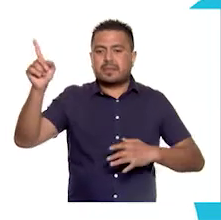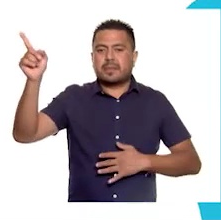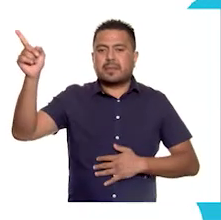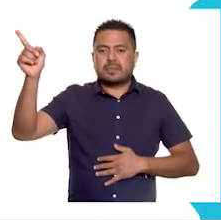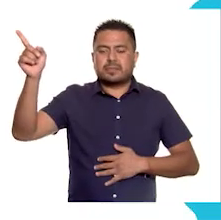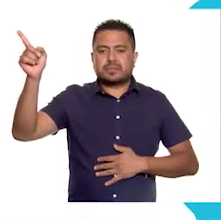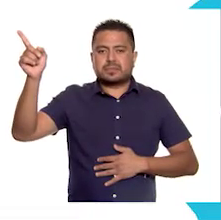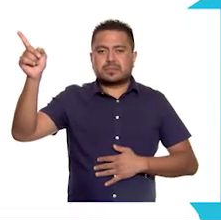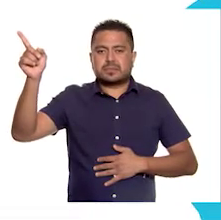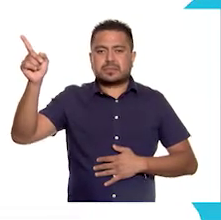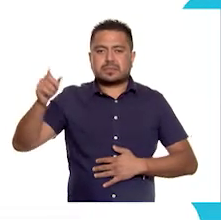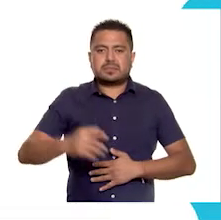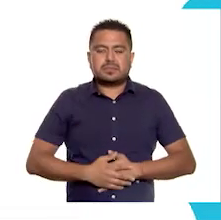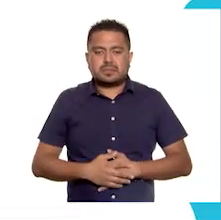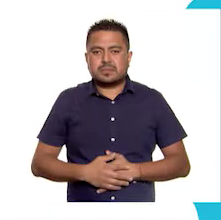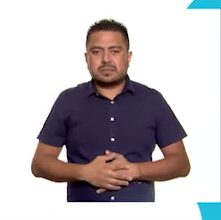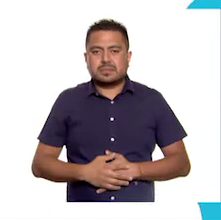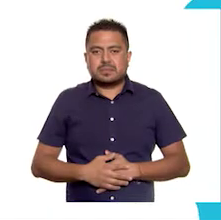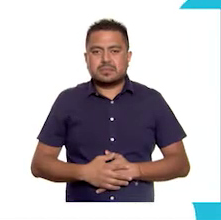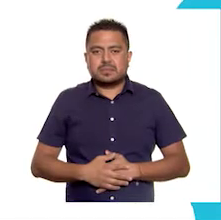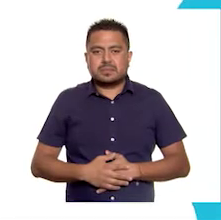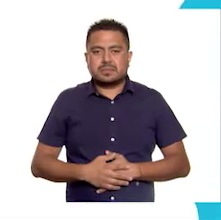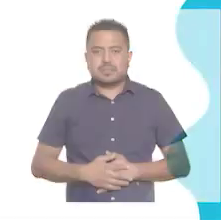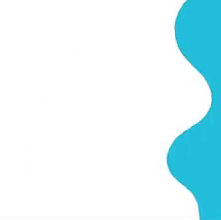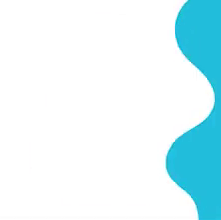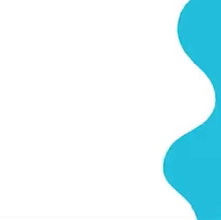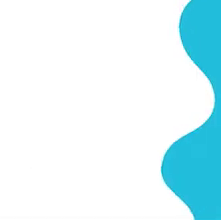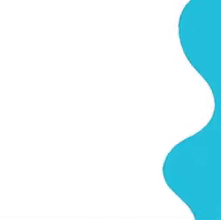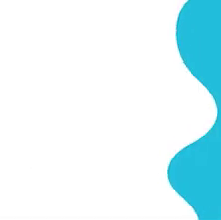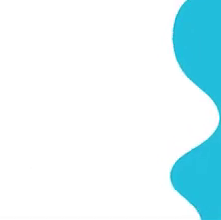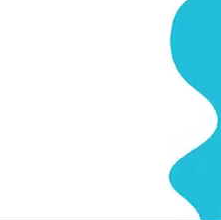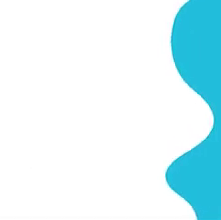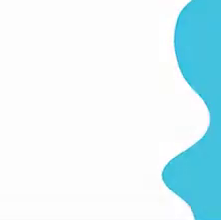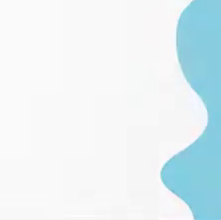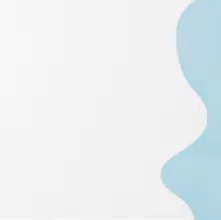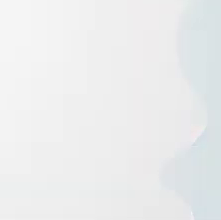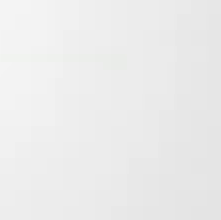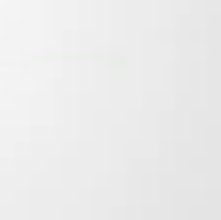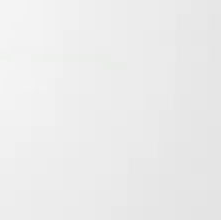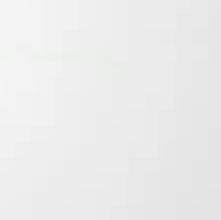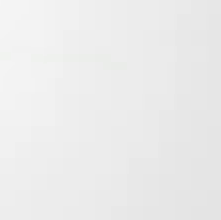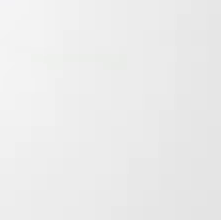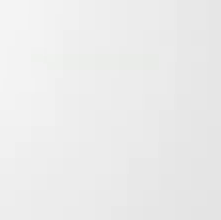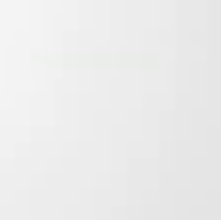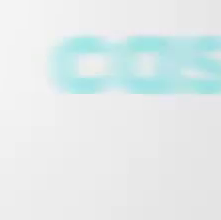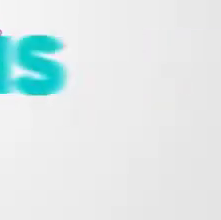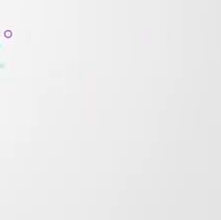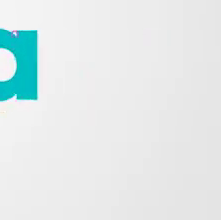aprendeencasa.cep.gob.mx.